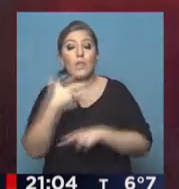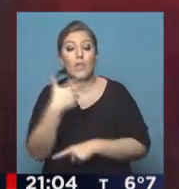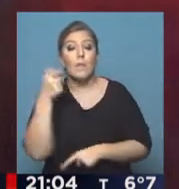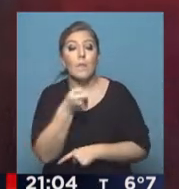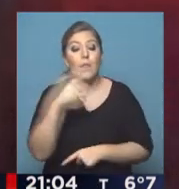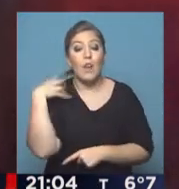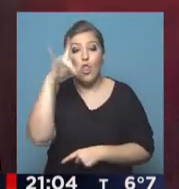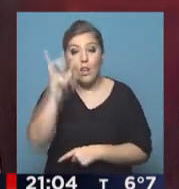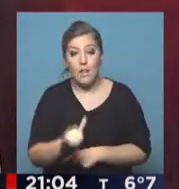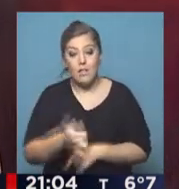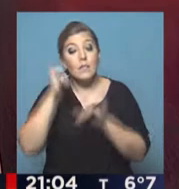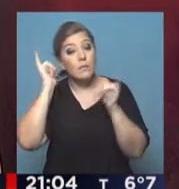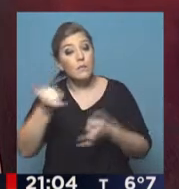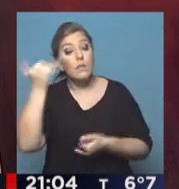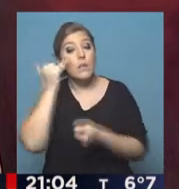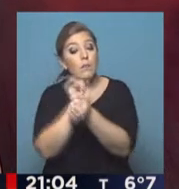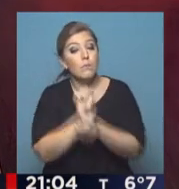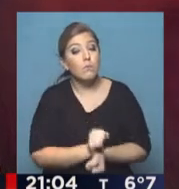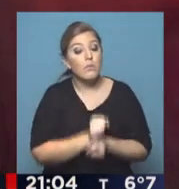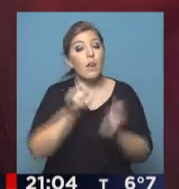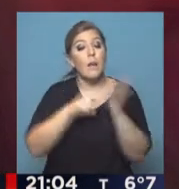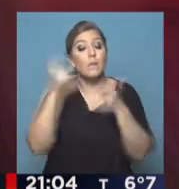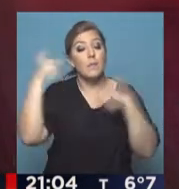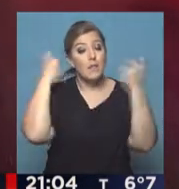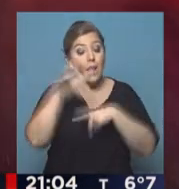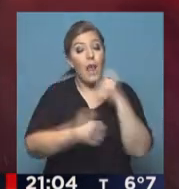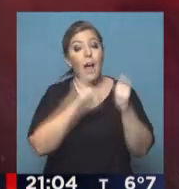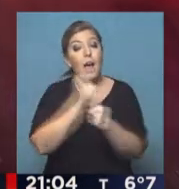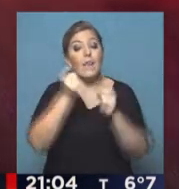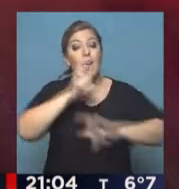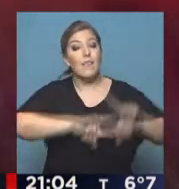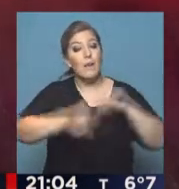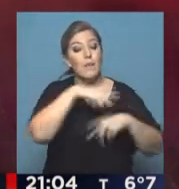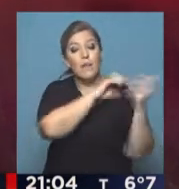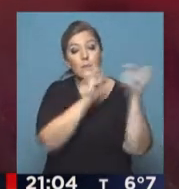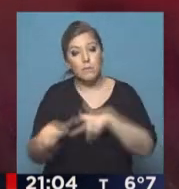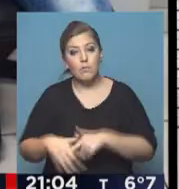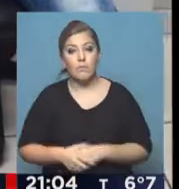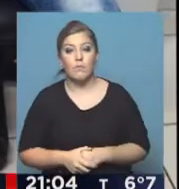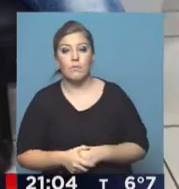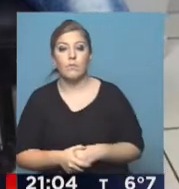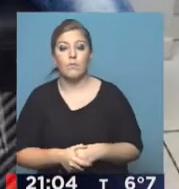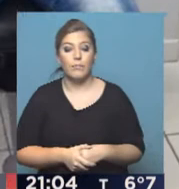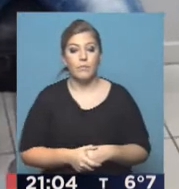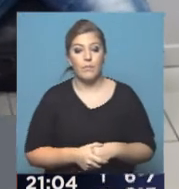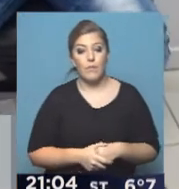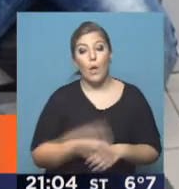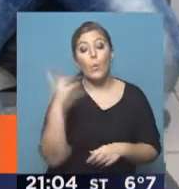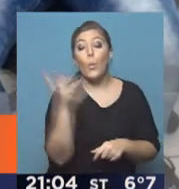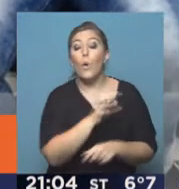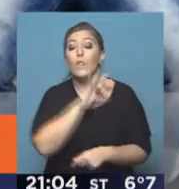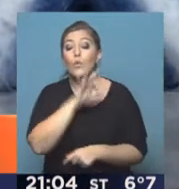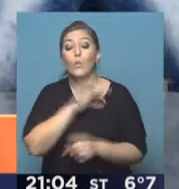rodríguez así es y permanecerá en la solución hasta que se realicen los trámites de extradición tras cuatro años